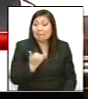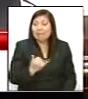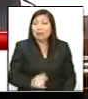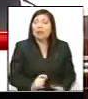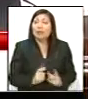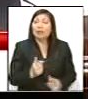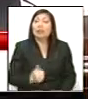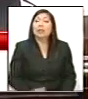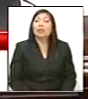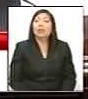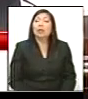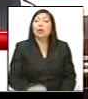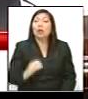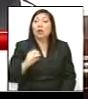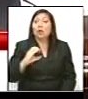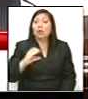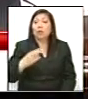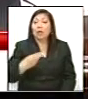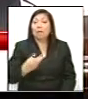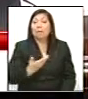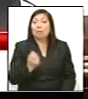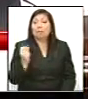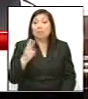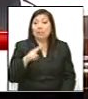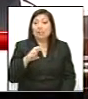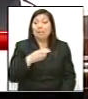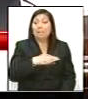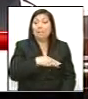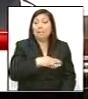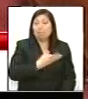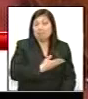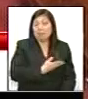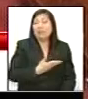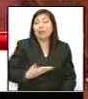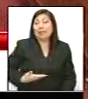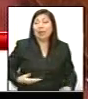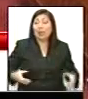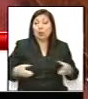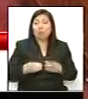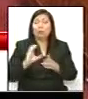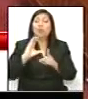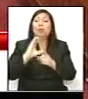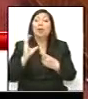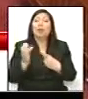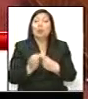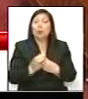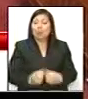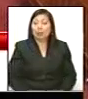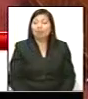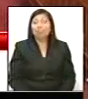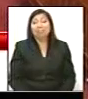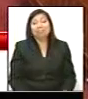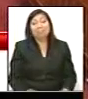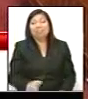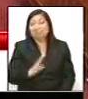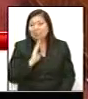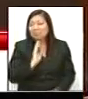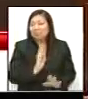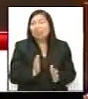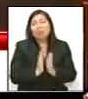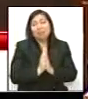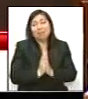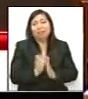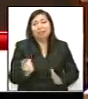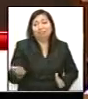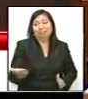congresista Edgar Ochoa, vicepresidente de la Comisión de Cultura. No, presidente, sin mayores comentarios, solicito,